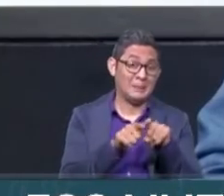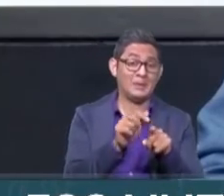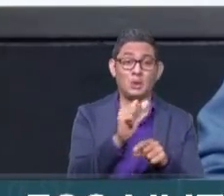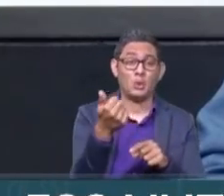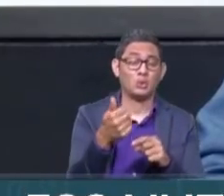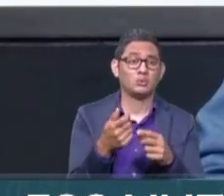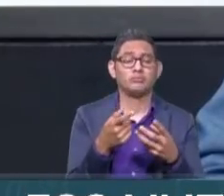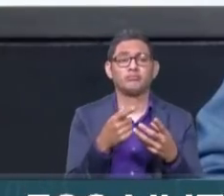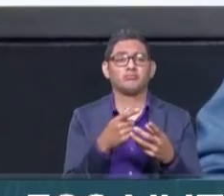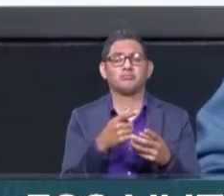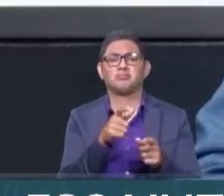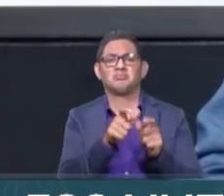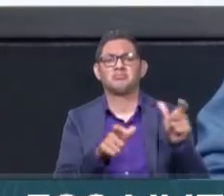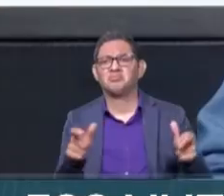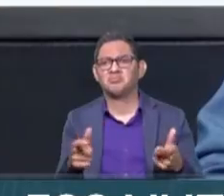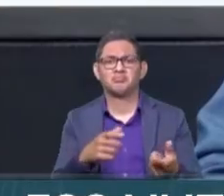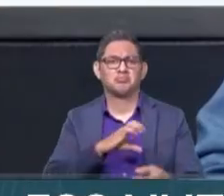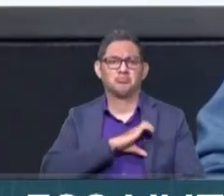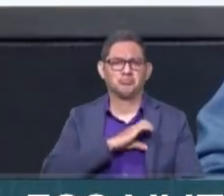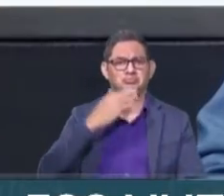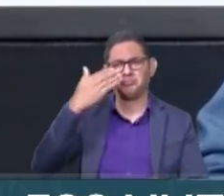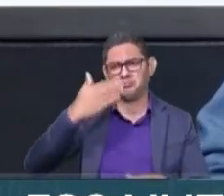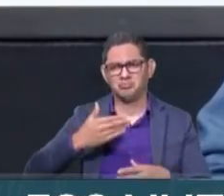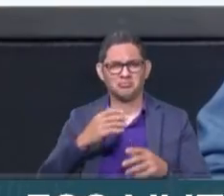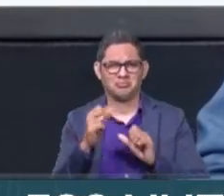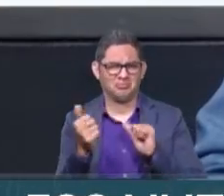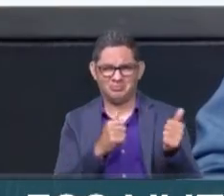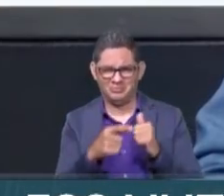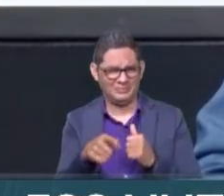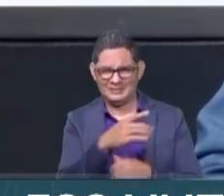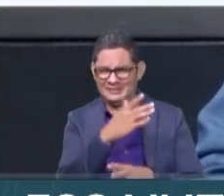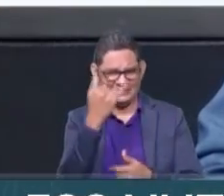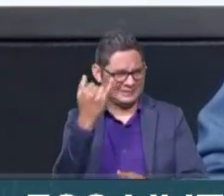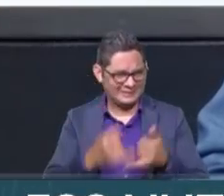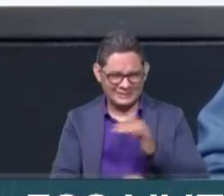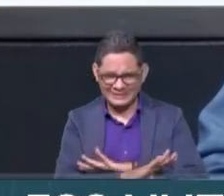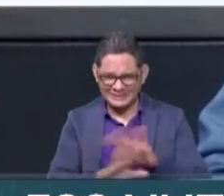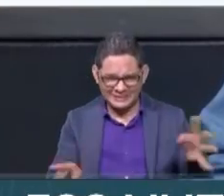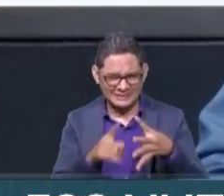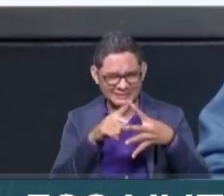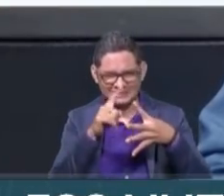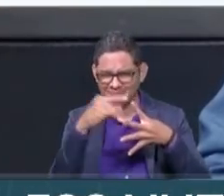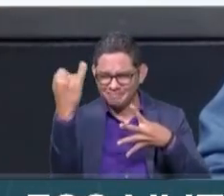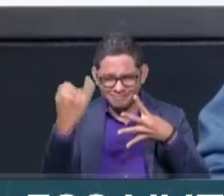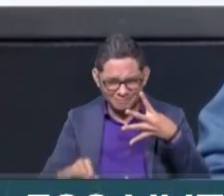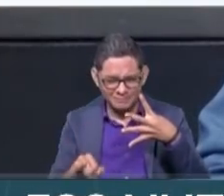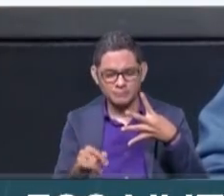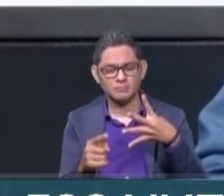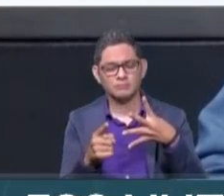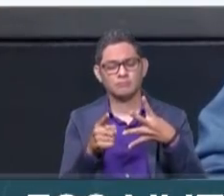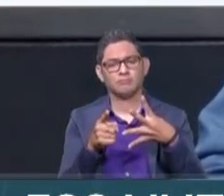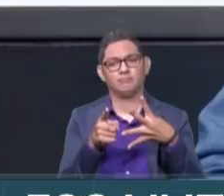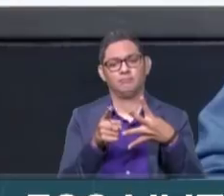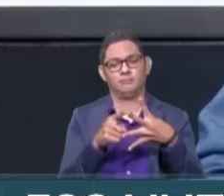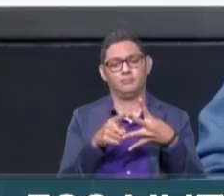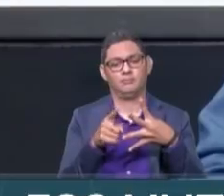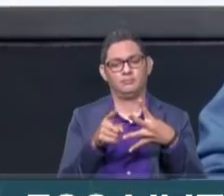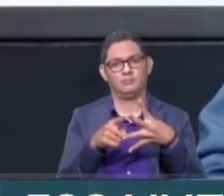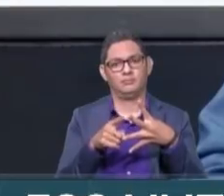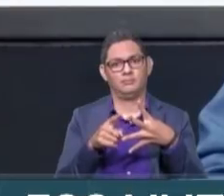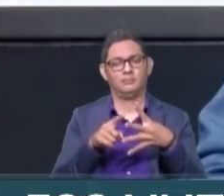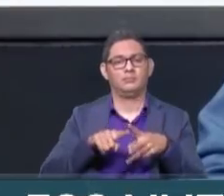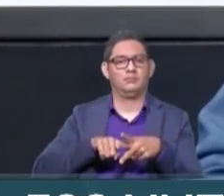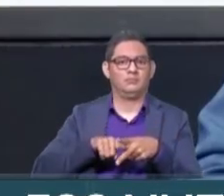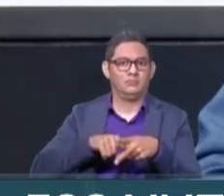primera fase para dar inicio así esta misma semana a la fase 2,